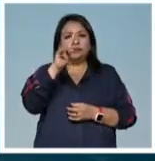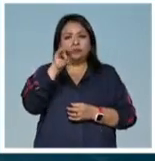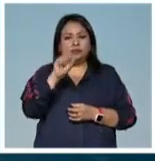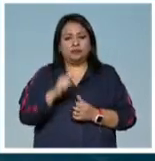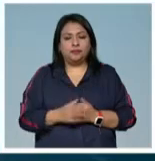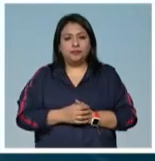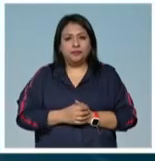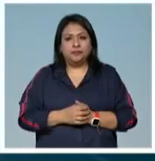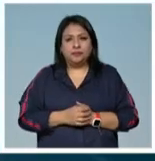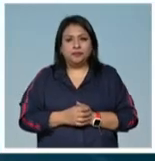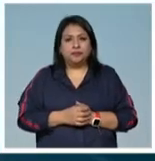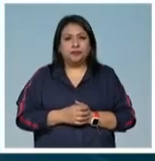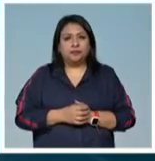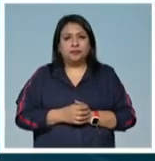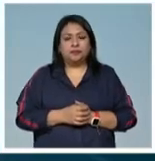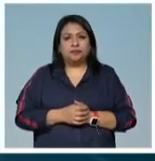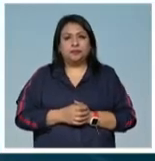Cortés.